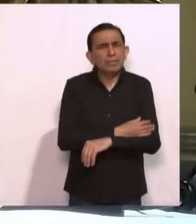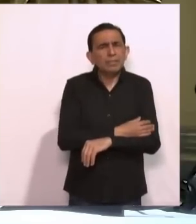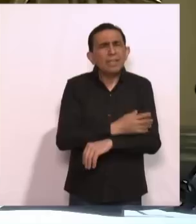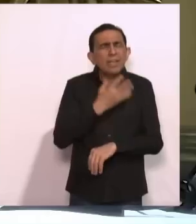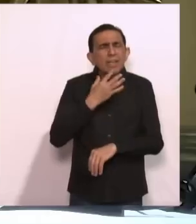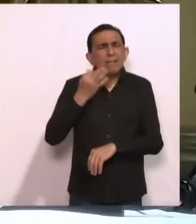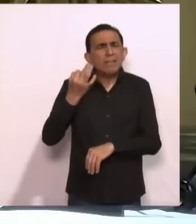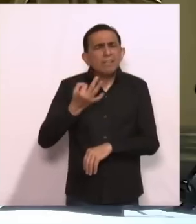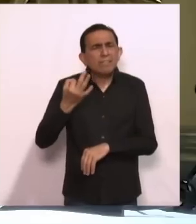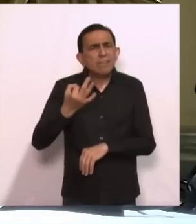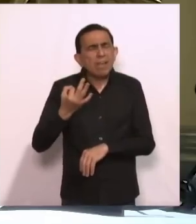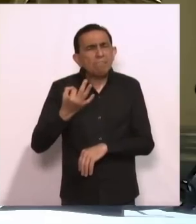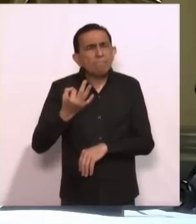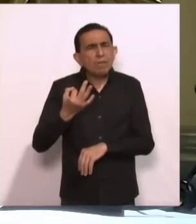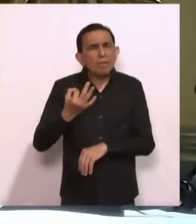generalmente